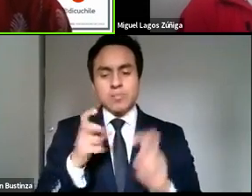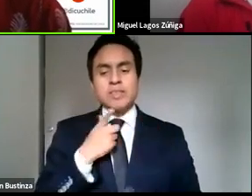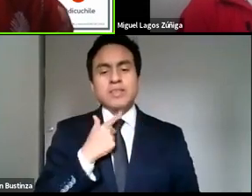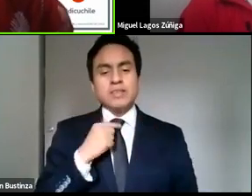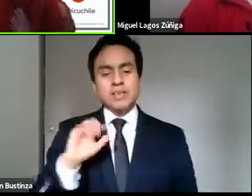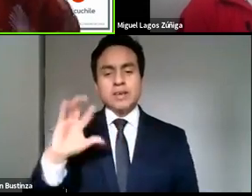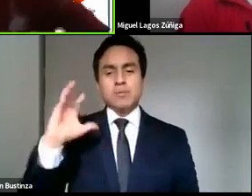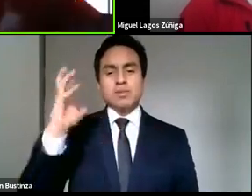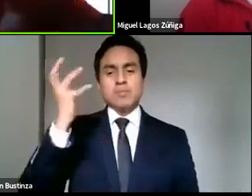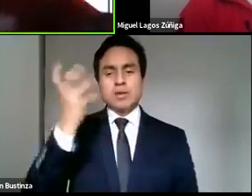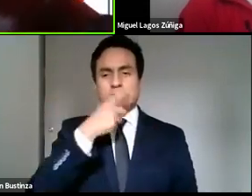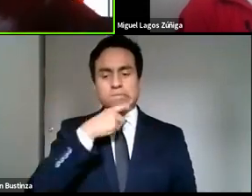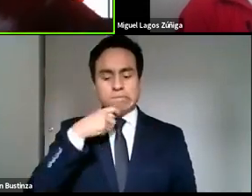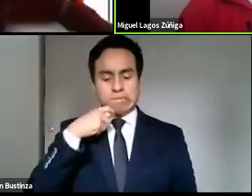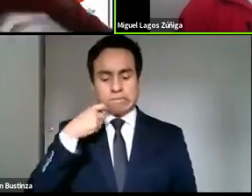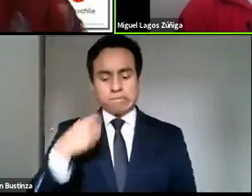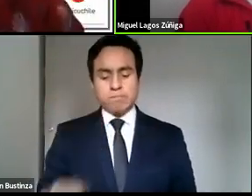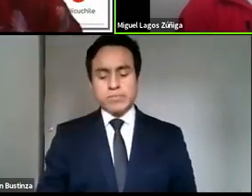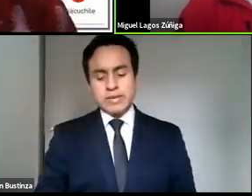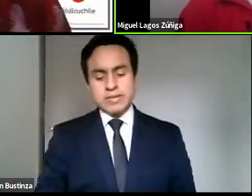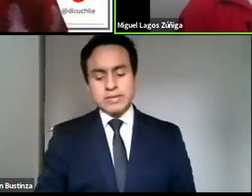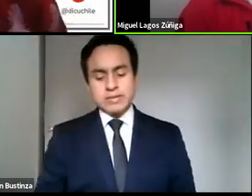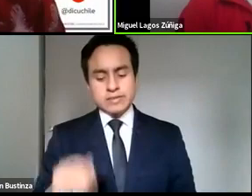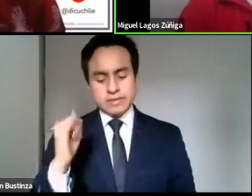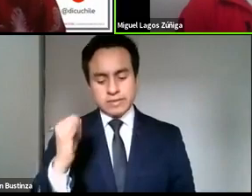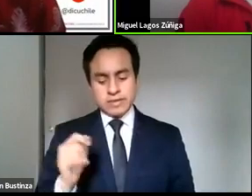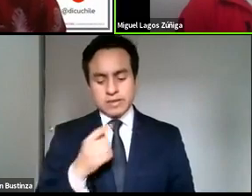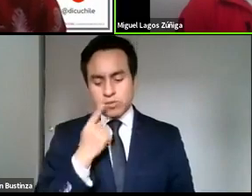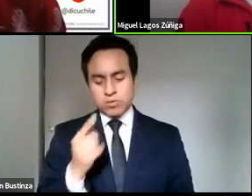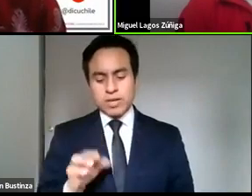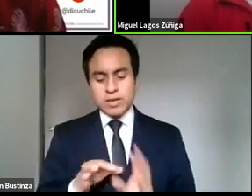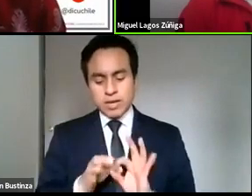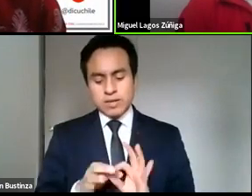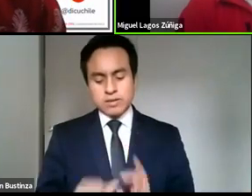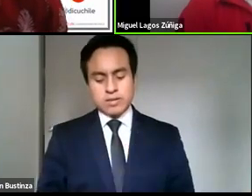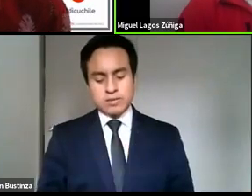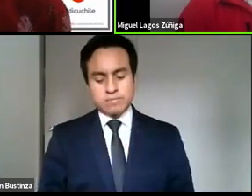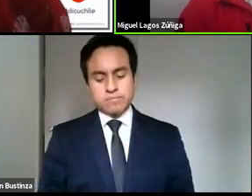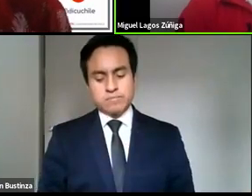climático. Sí, gracias por la pregunta.